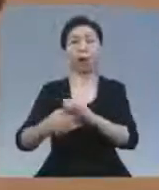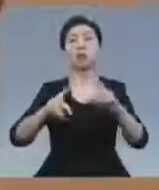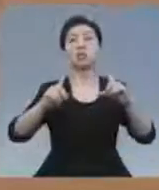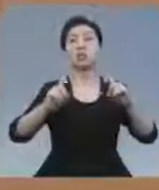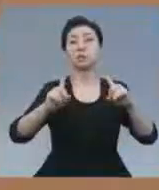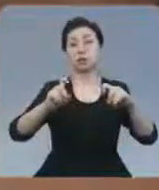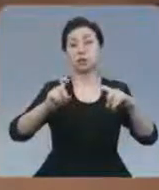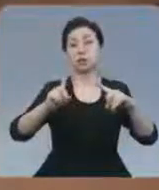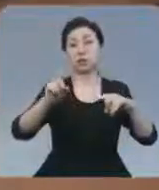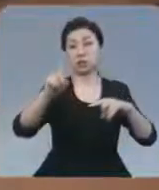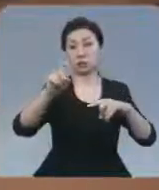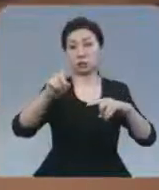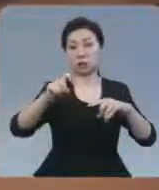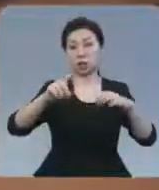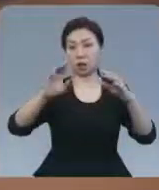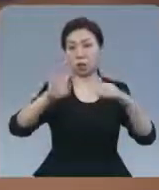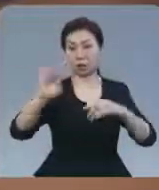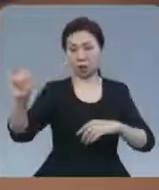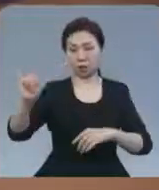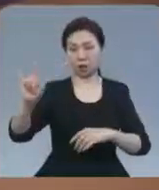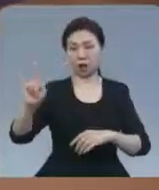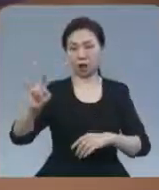patologías graves